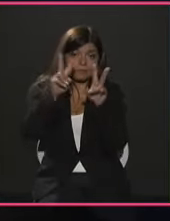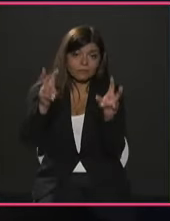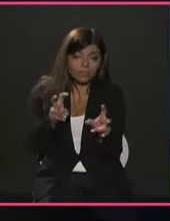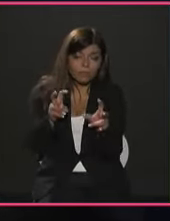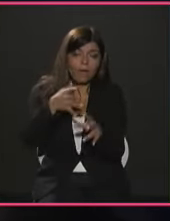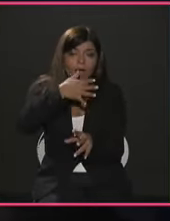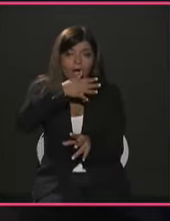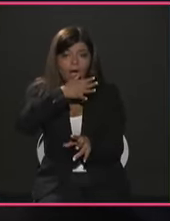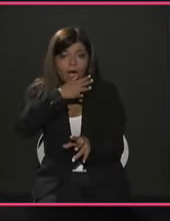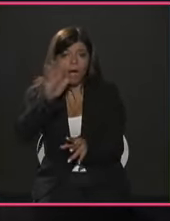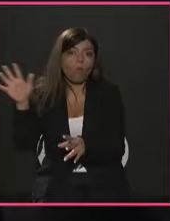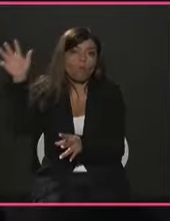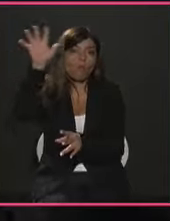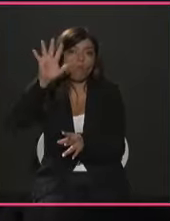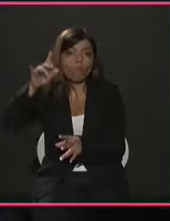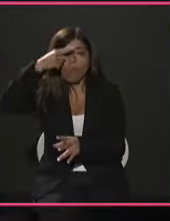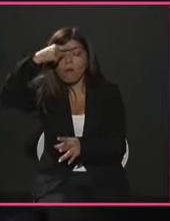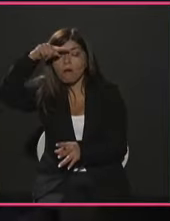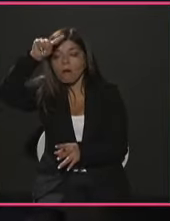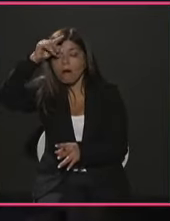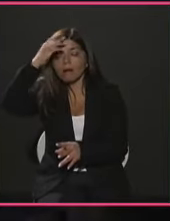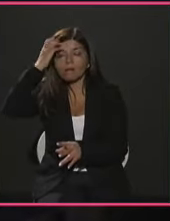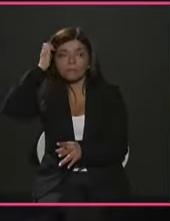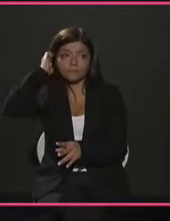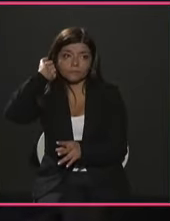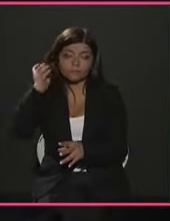de de Arabia